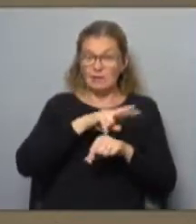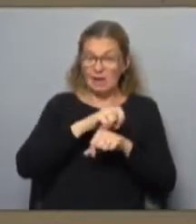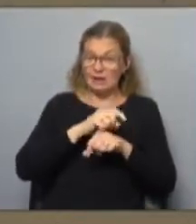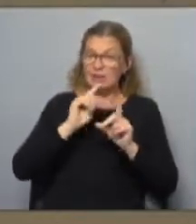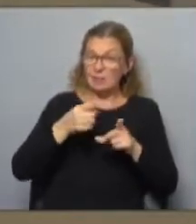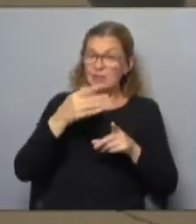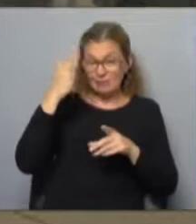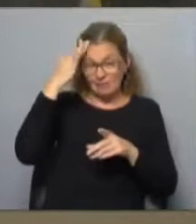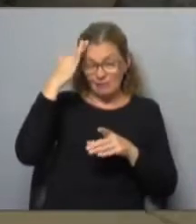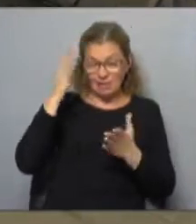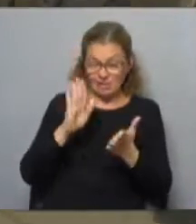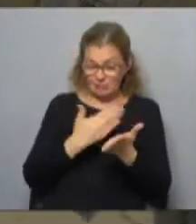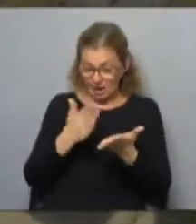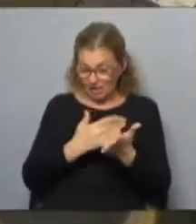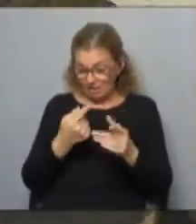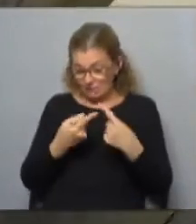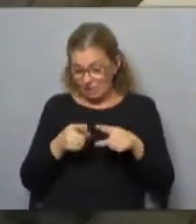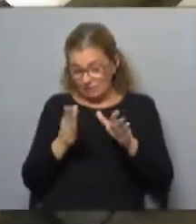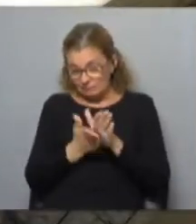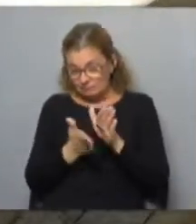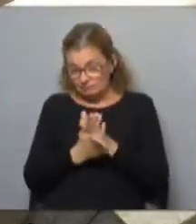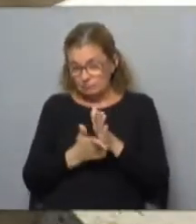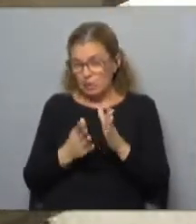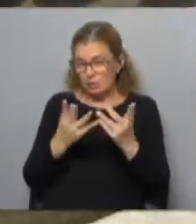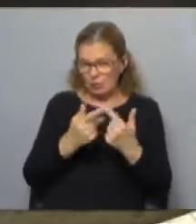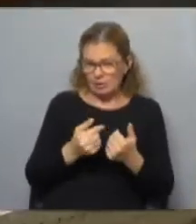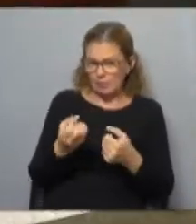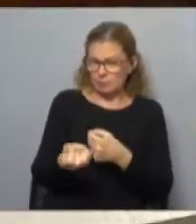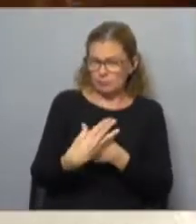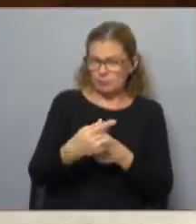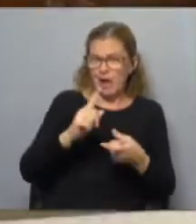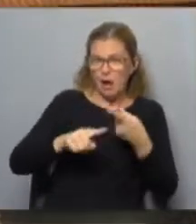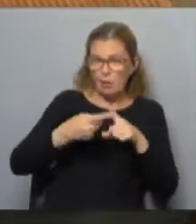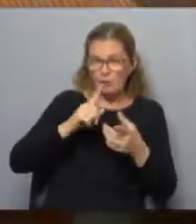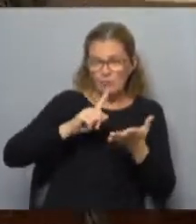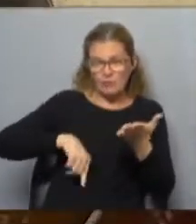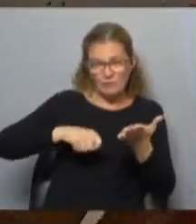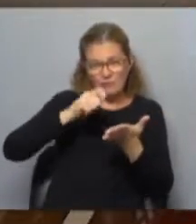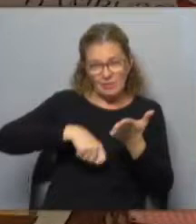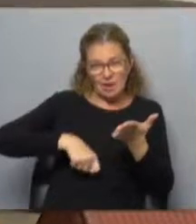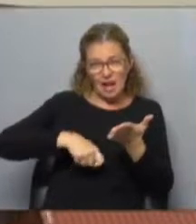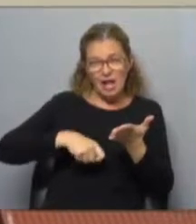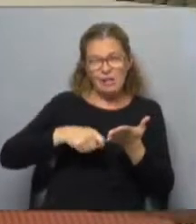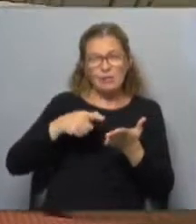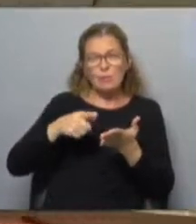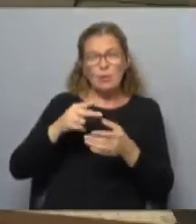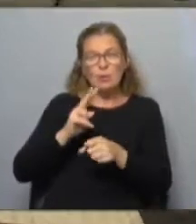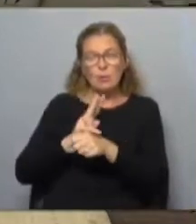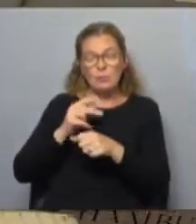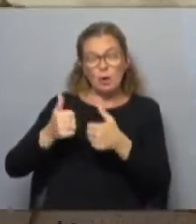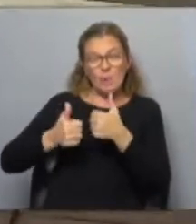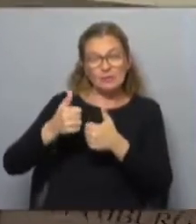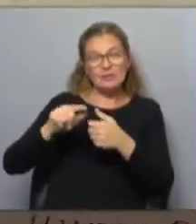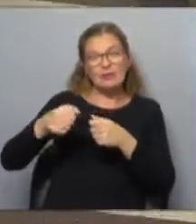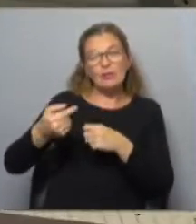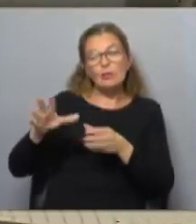en su poder diversos documentos proporcionados por diferentes organismos, como el acuerdo firmado, los antecedentes de promoción y defensa de la competencia,